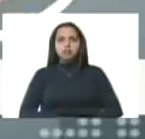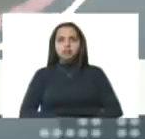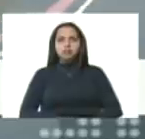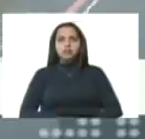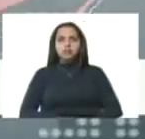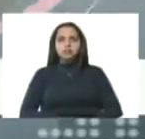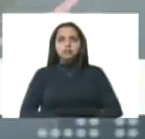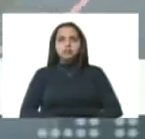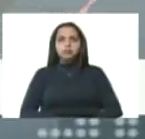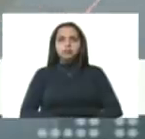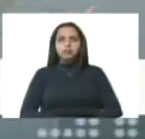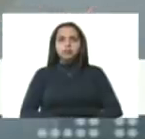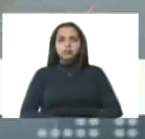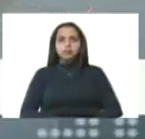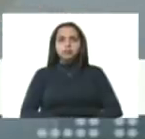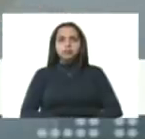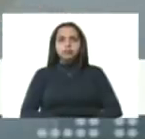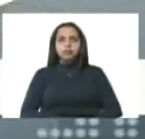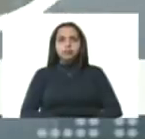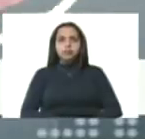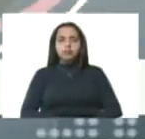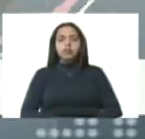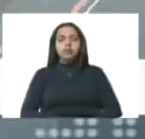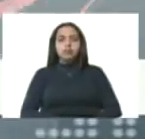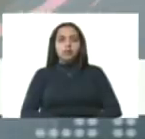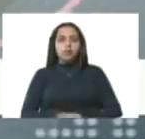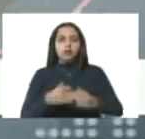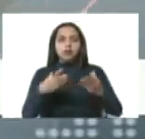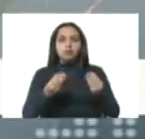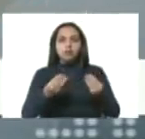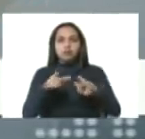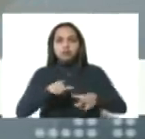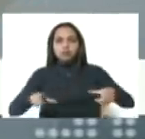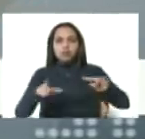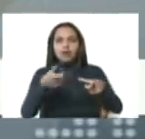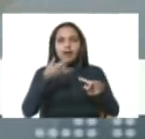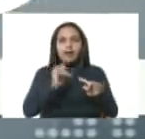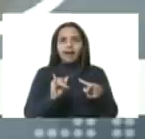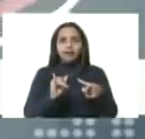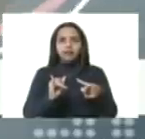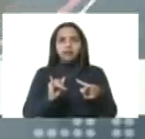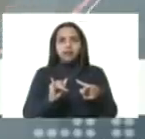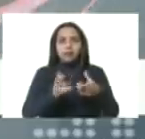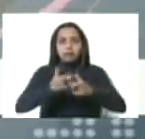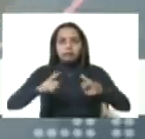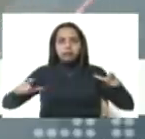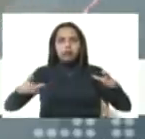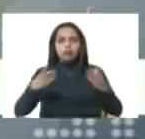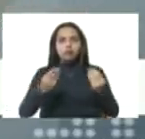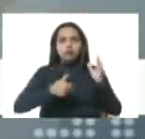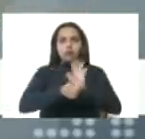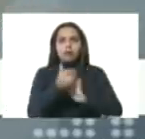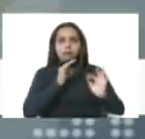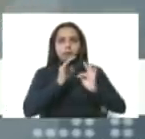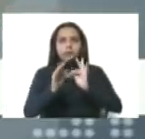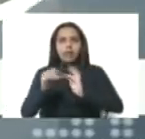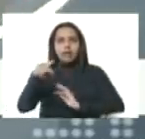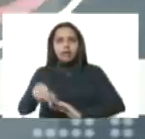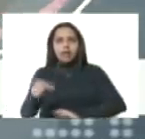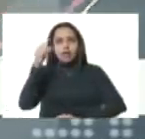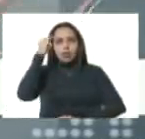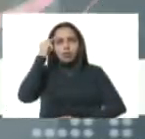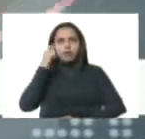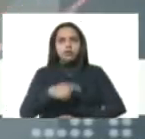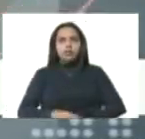Bueno, sitio muy populoso y han venido registrando un crecimiento progresivo. El día de hoy, 15